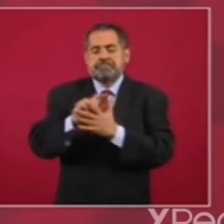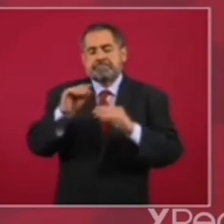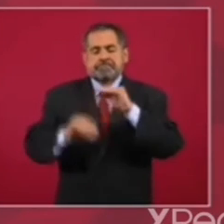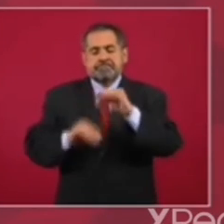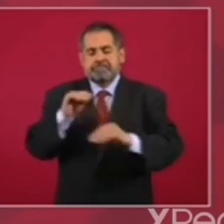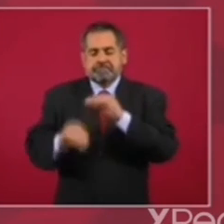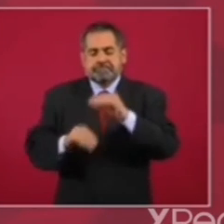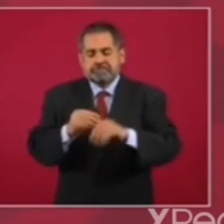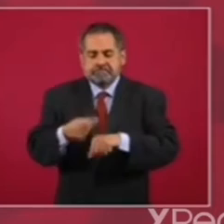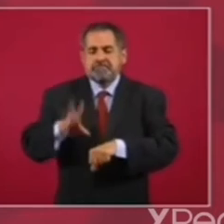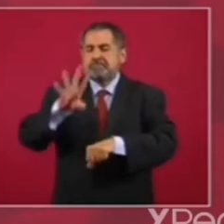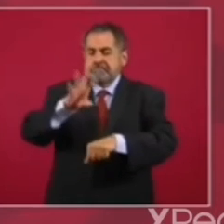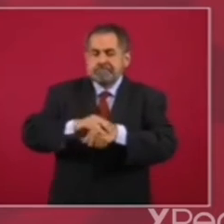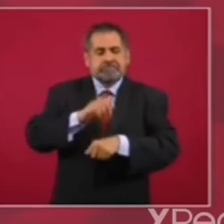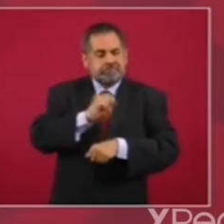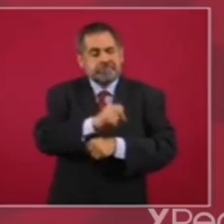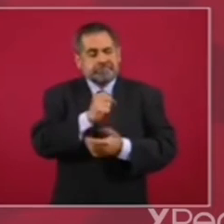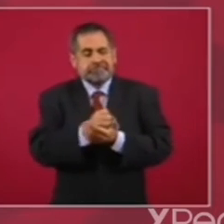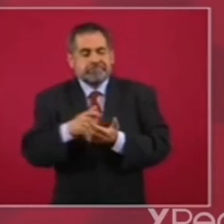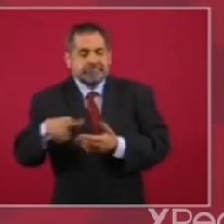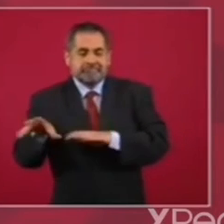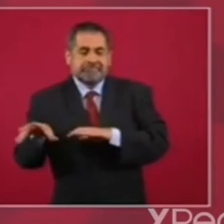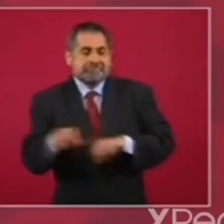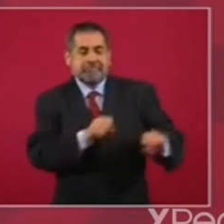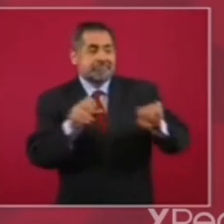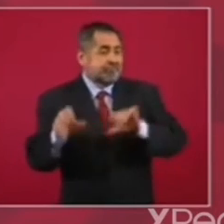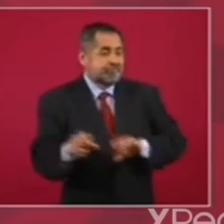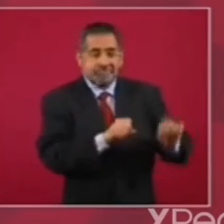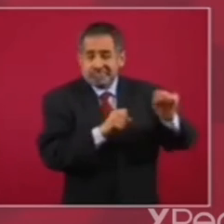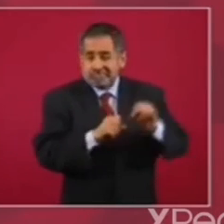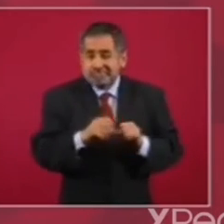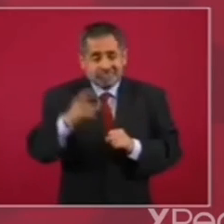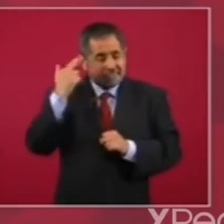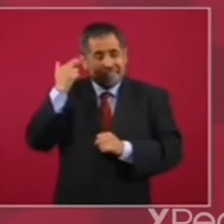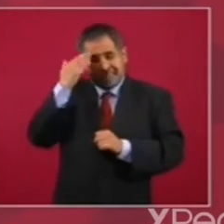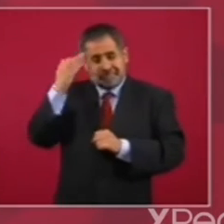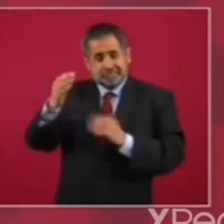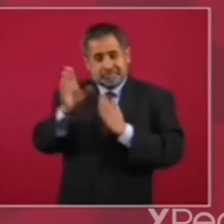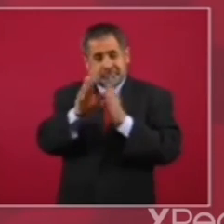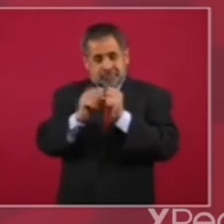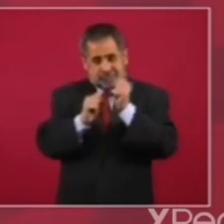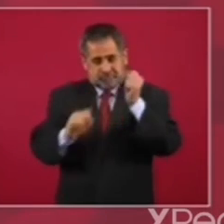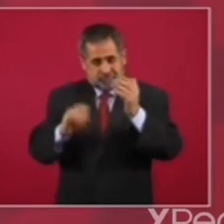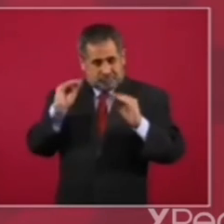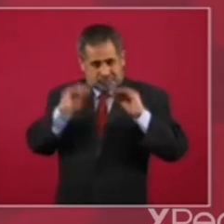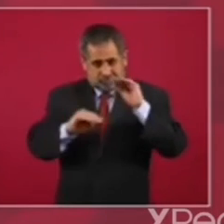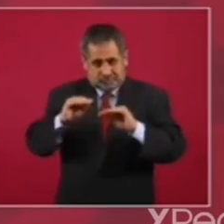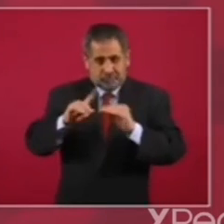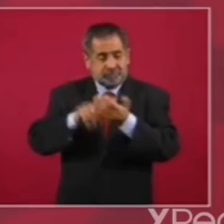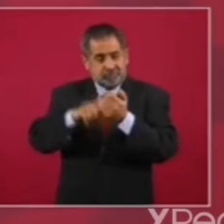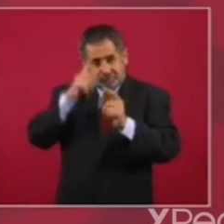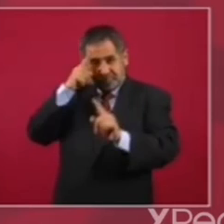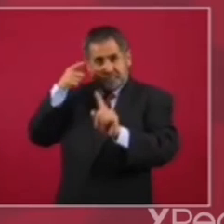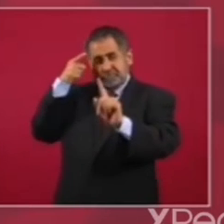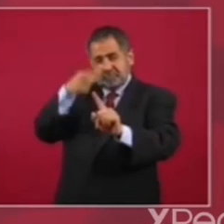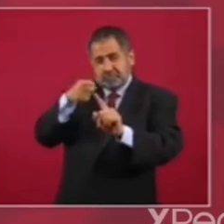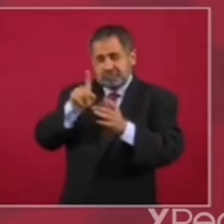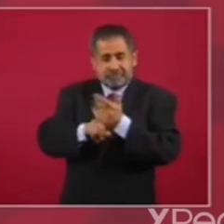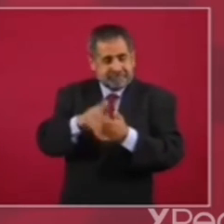legal, todas las reformas a la Constitución que se hicieron en el periodo neoliberal fueron con ese